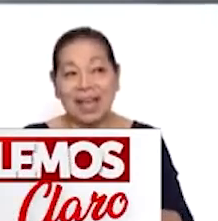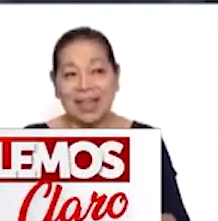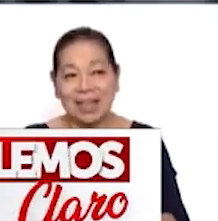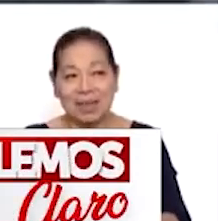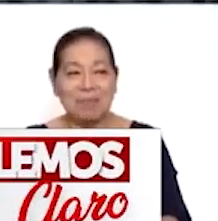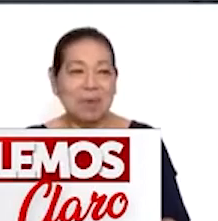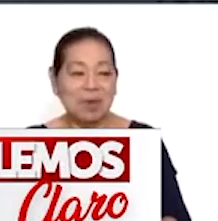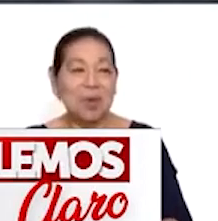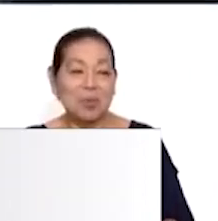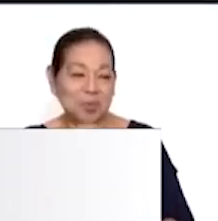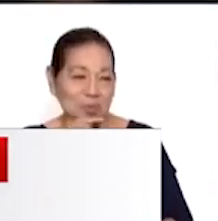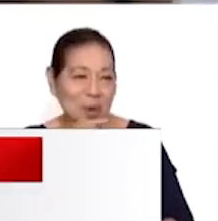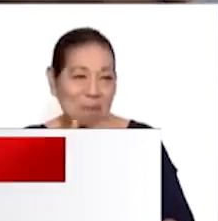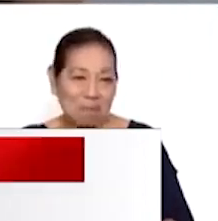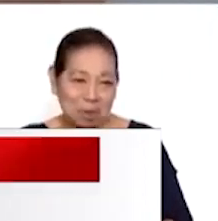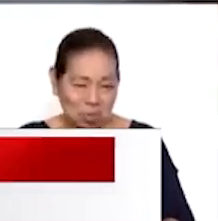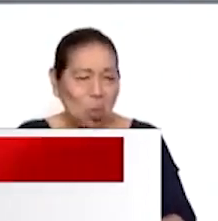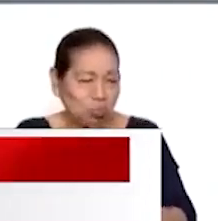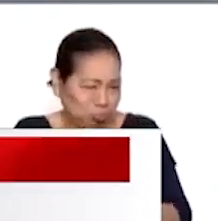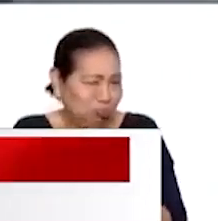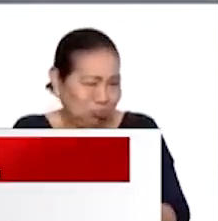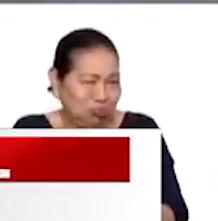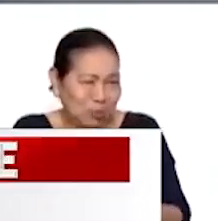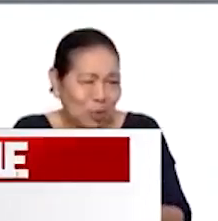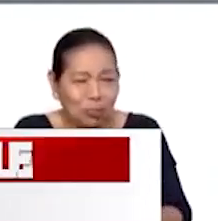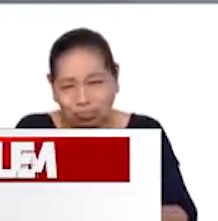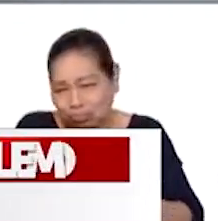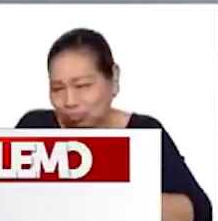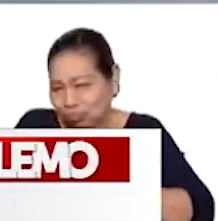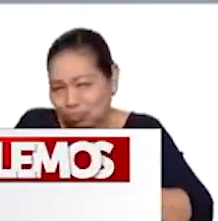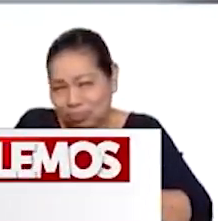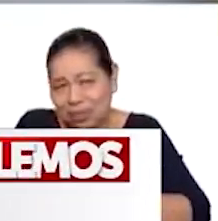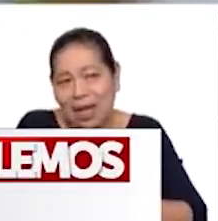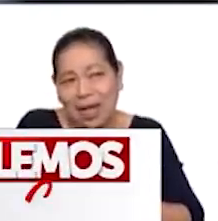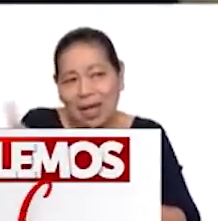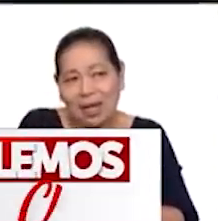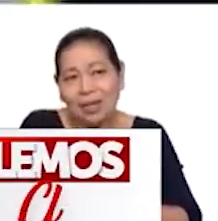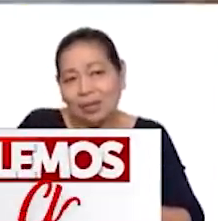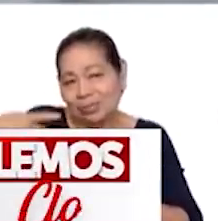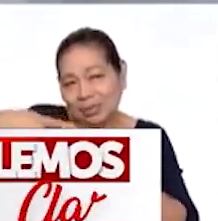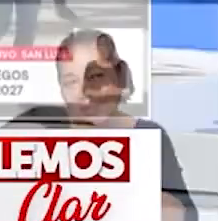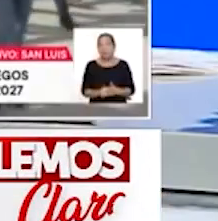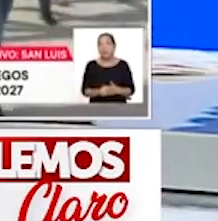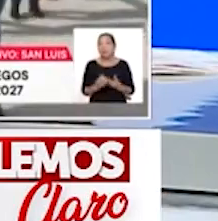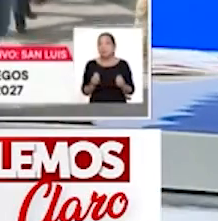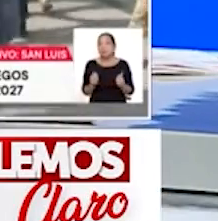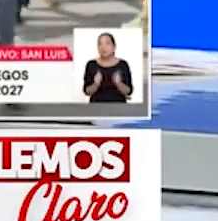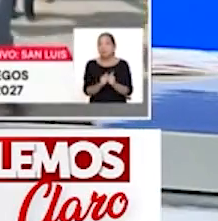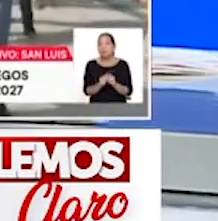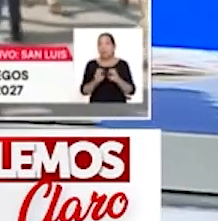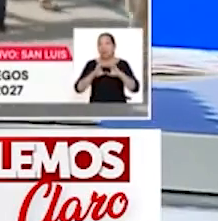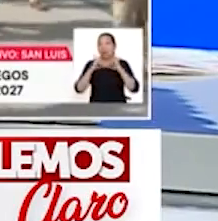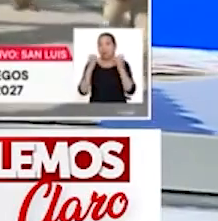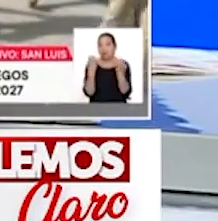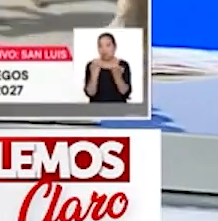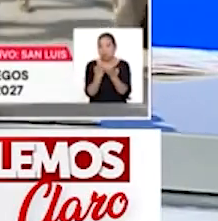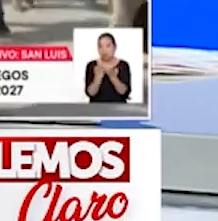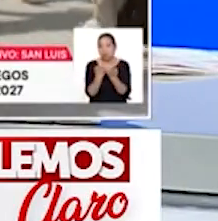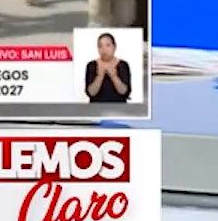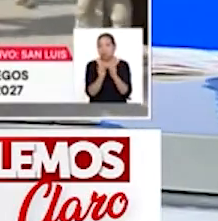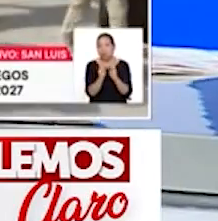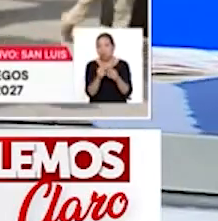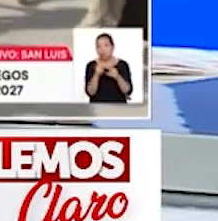están haciendo con la Villa Panamericana? ¿No vaya a ser, se llene de ratas no, otra vez? Sabe y haya lo que la, pero, le ponga mantenimiento, que le den a los deportistas pero, que